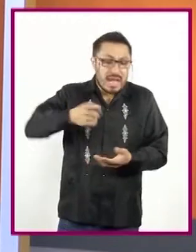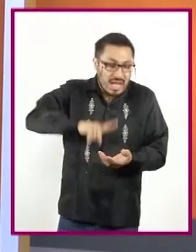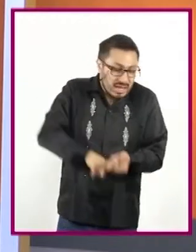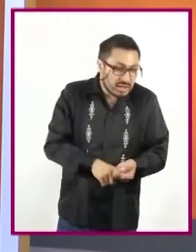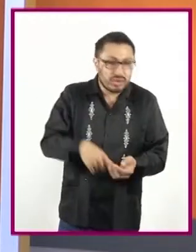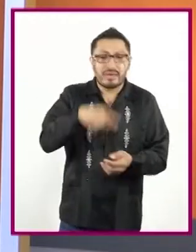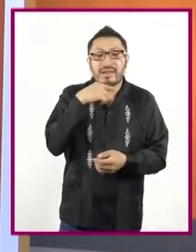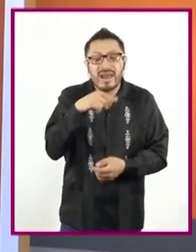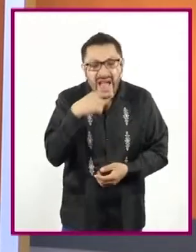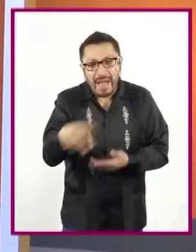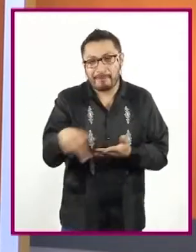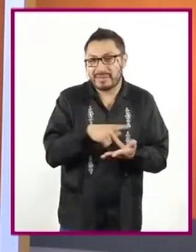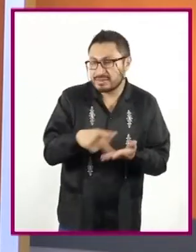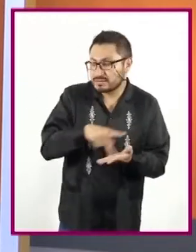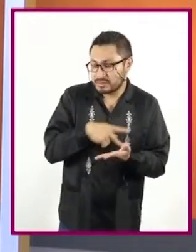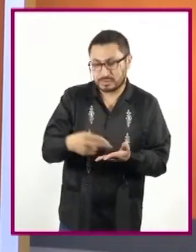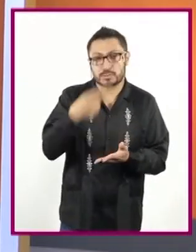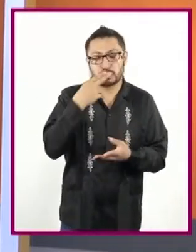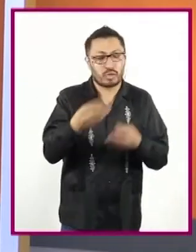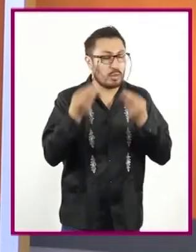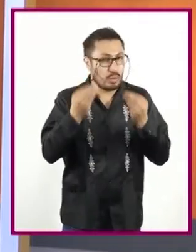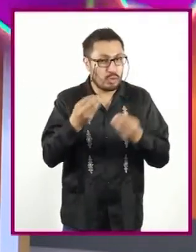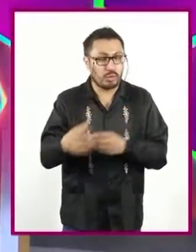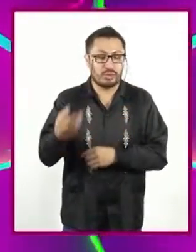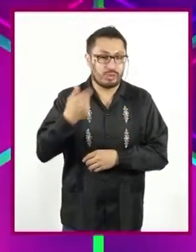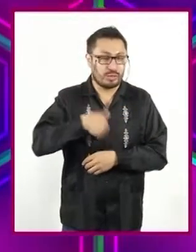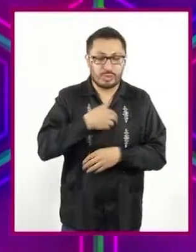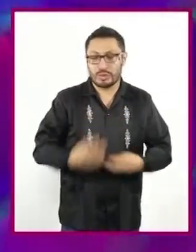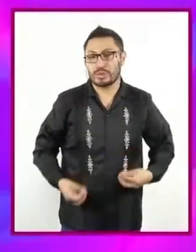bolígrafo, muy útiles en nuestro entorno cotidiano.